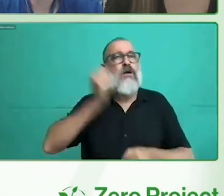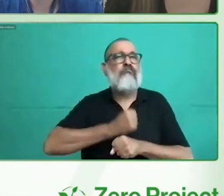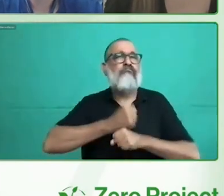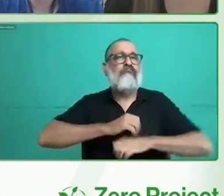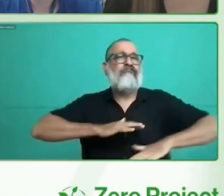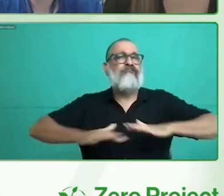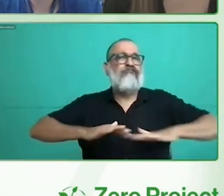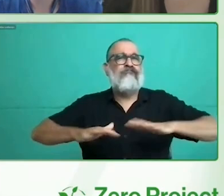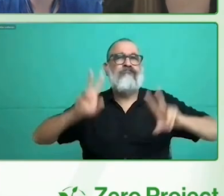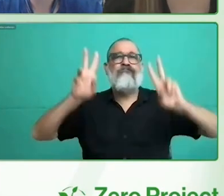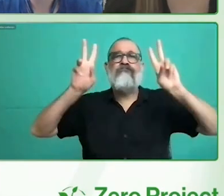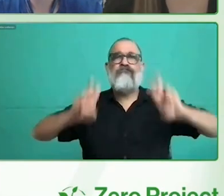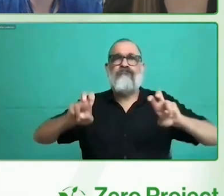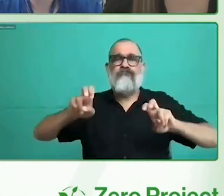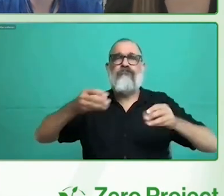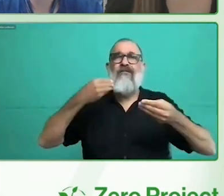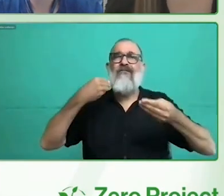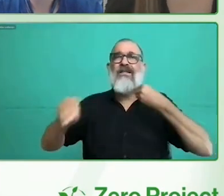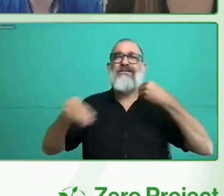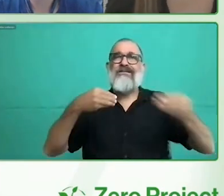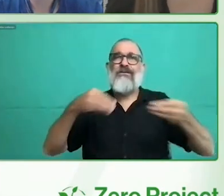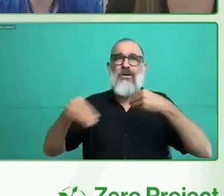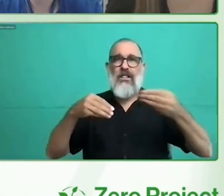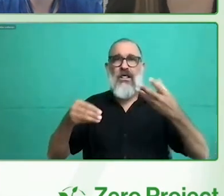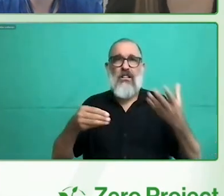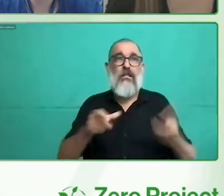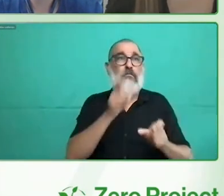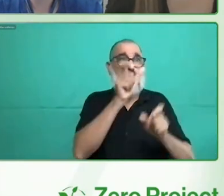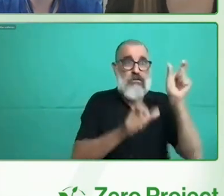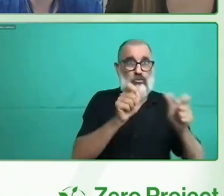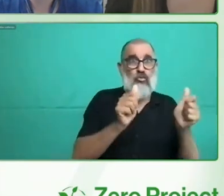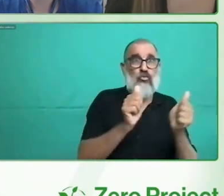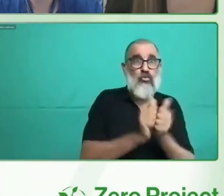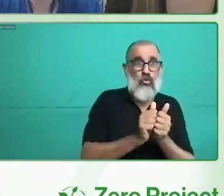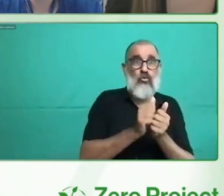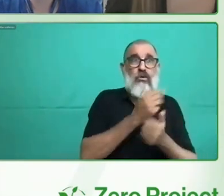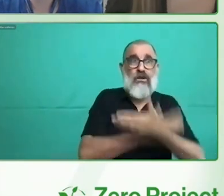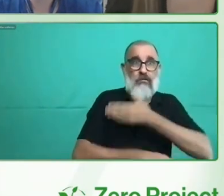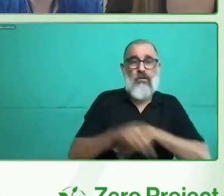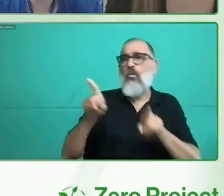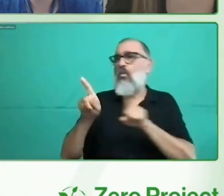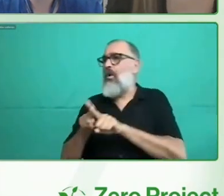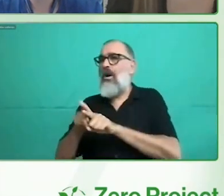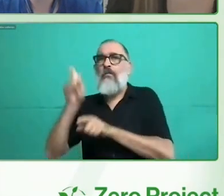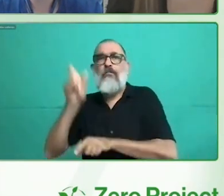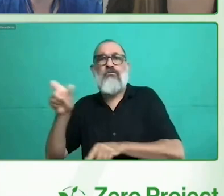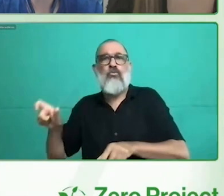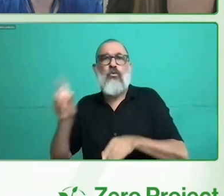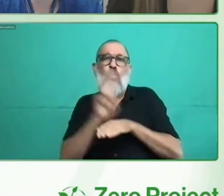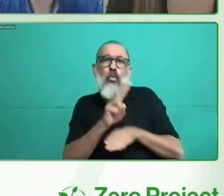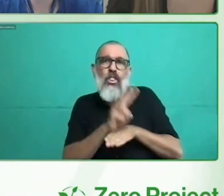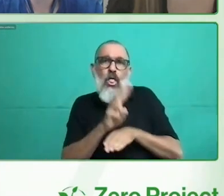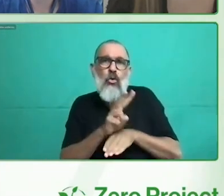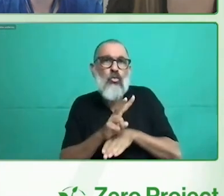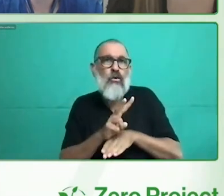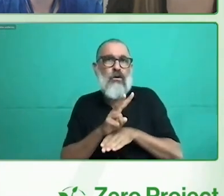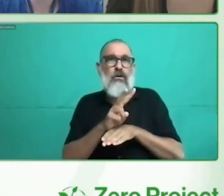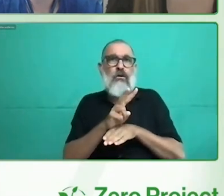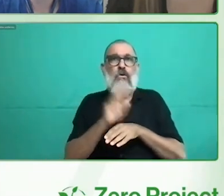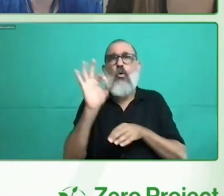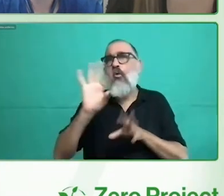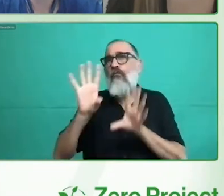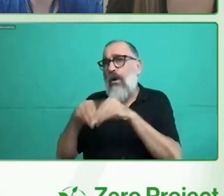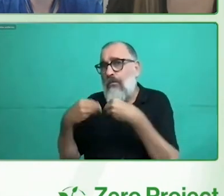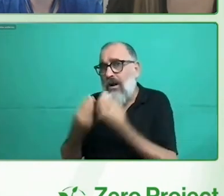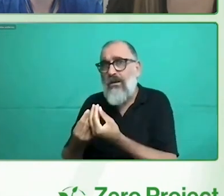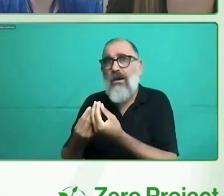son dos perfiles que siempre han estado altamente marginados del sistema laboral tradicional,